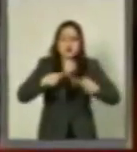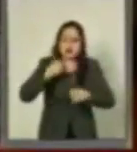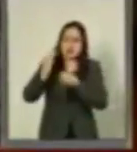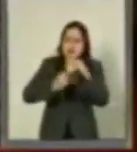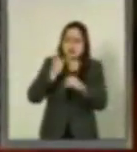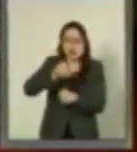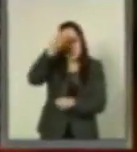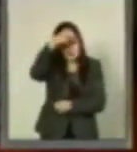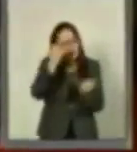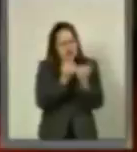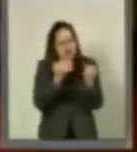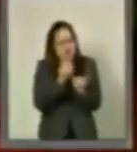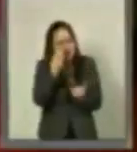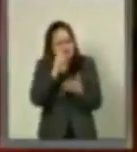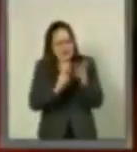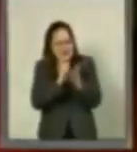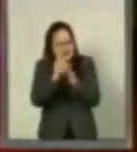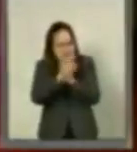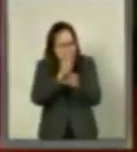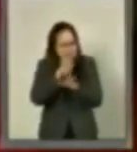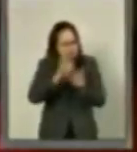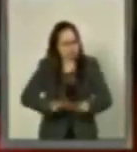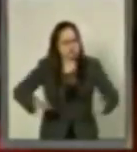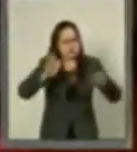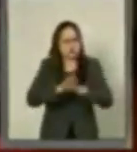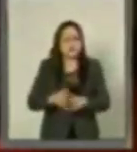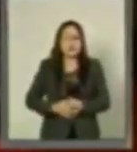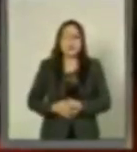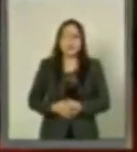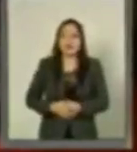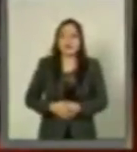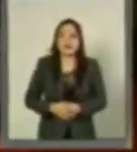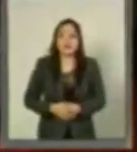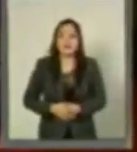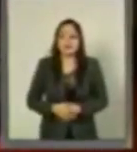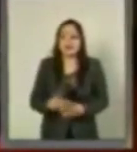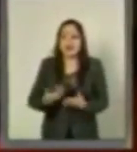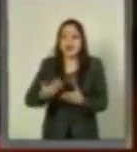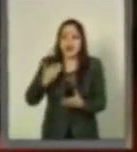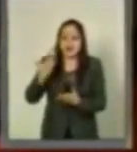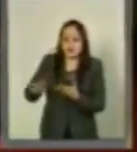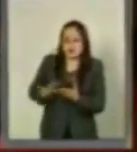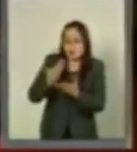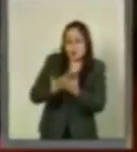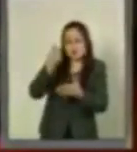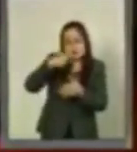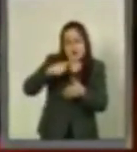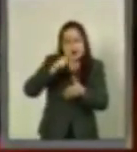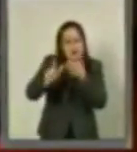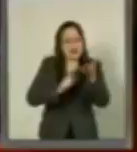internacional. La modificación que se planteó,